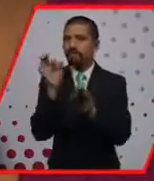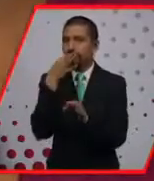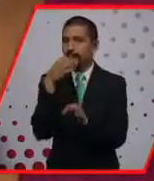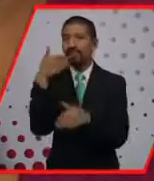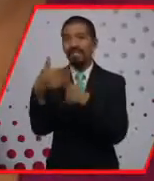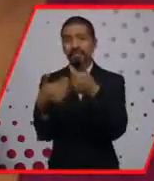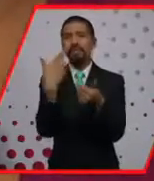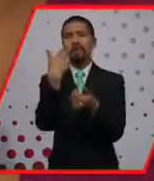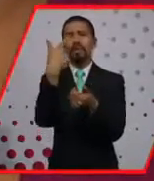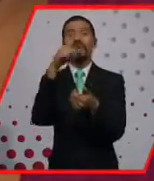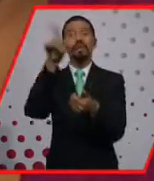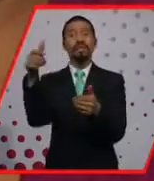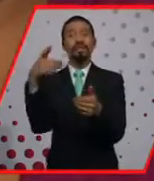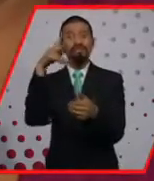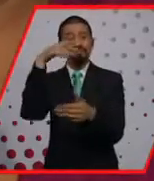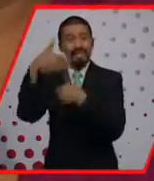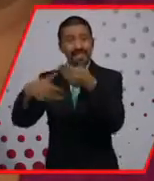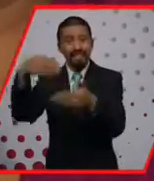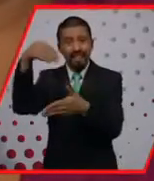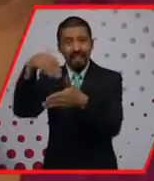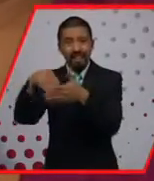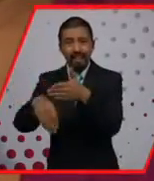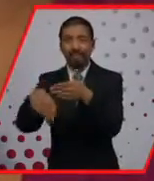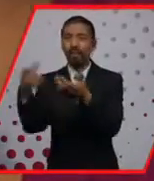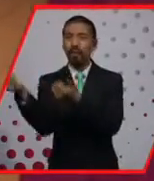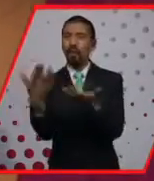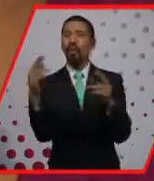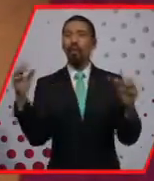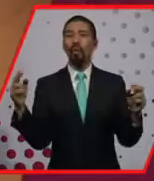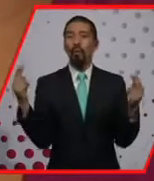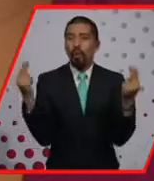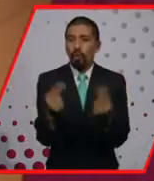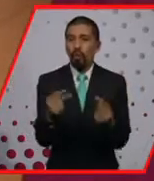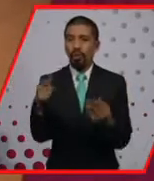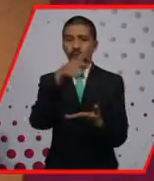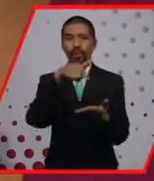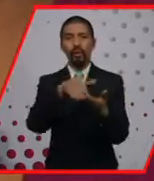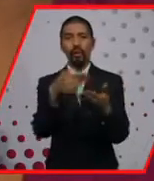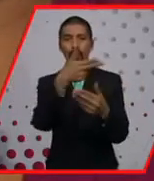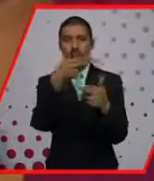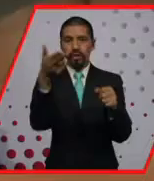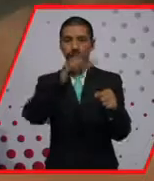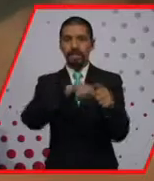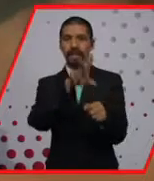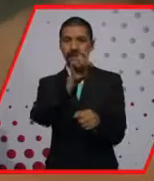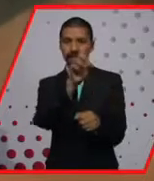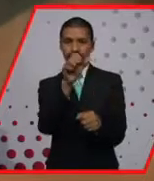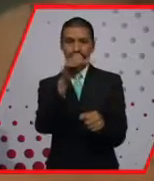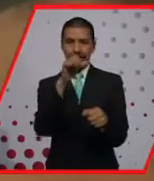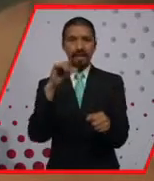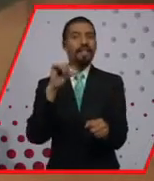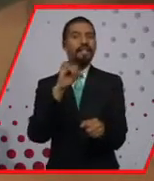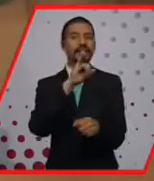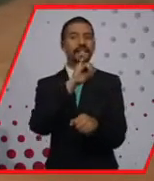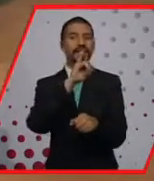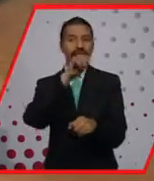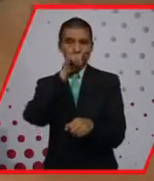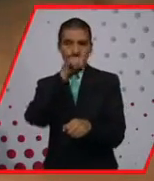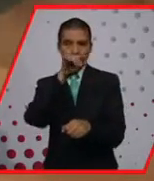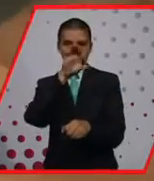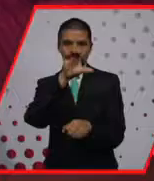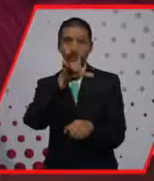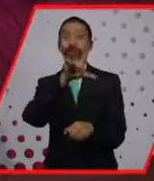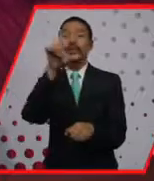la llevé a urgencias y la canalizaron al Hospital 30 de Iztacalco. Cuenta que una vez que ingresó su